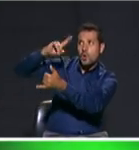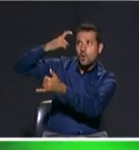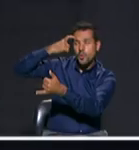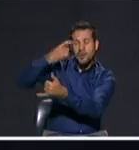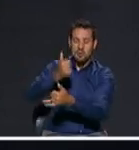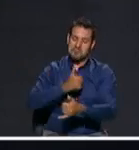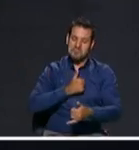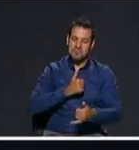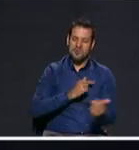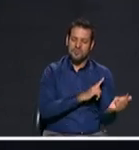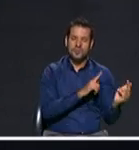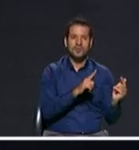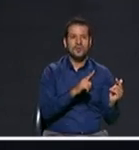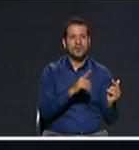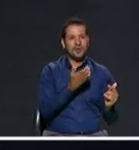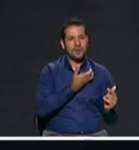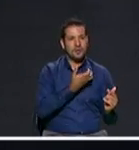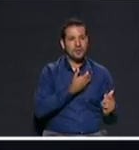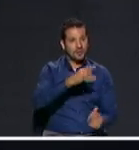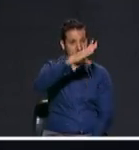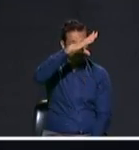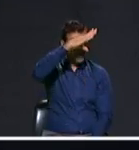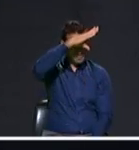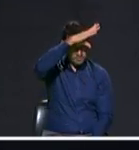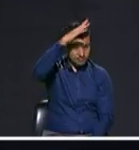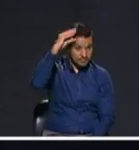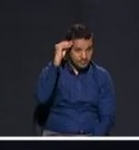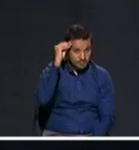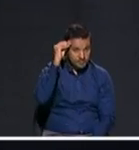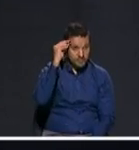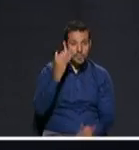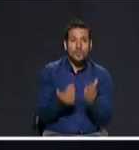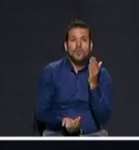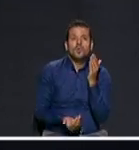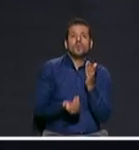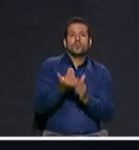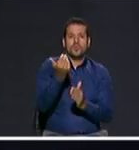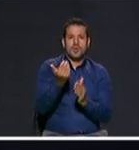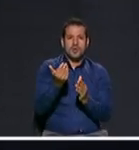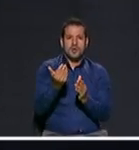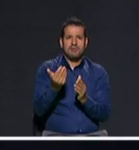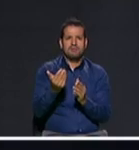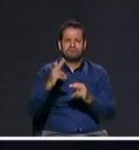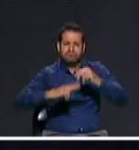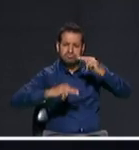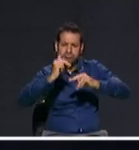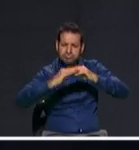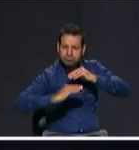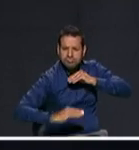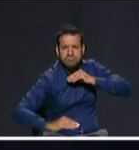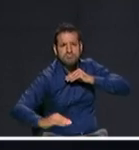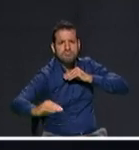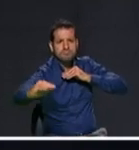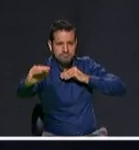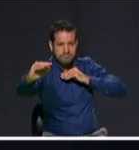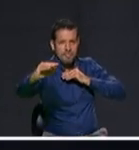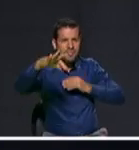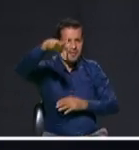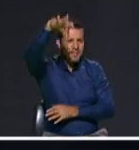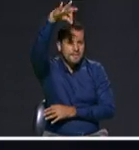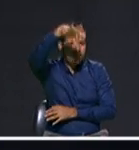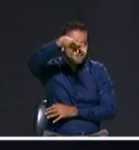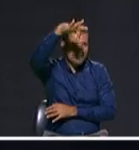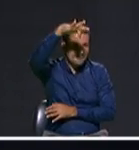nacional es bueno ampliaremos la autopista desde punto cero hasta el puente pan de queso con recursos del área metropolitana